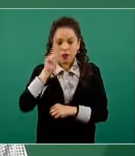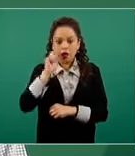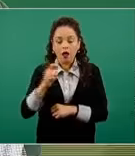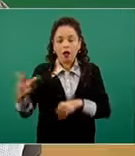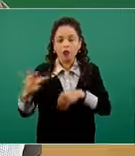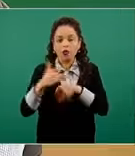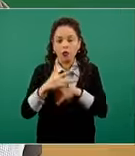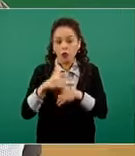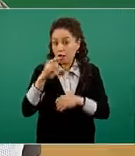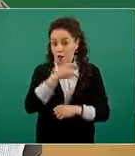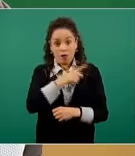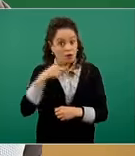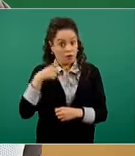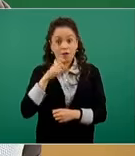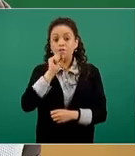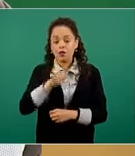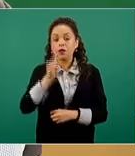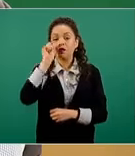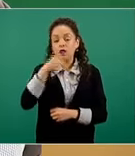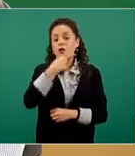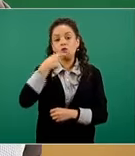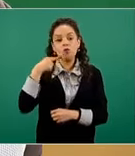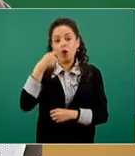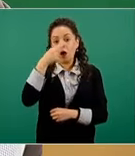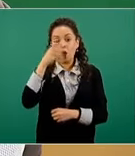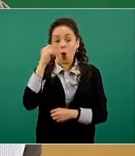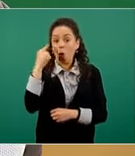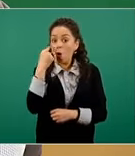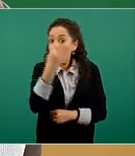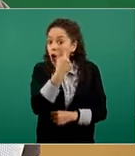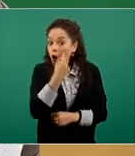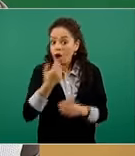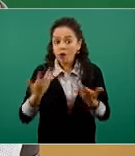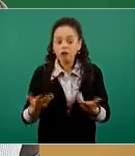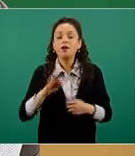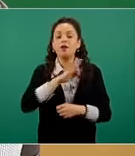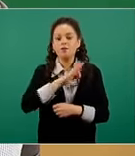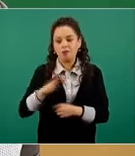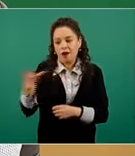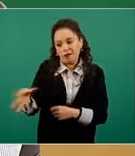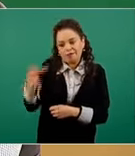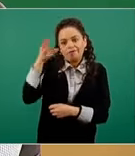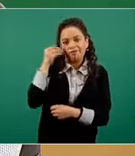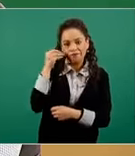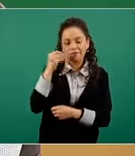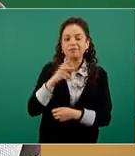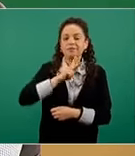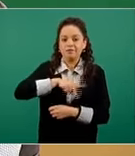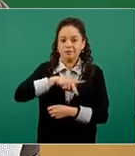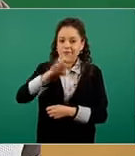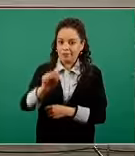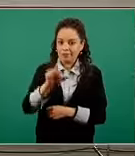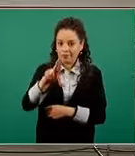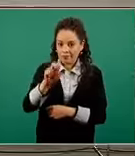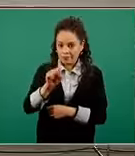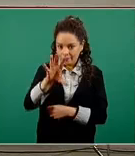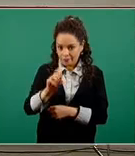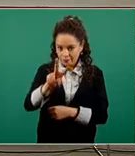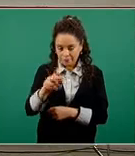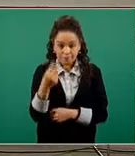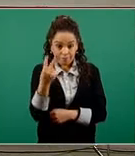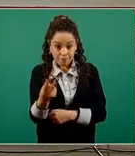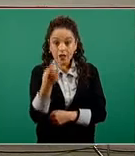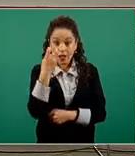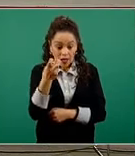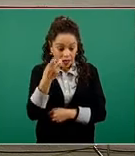no lo debemos de hacer tampoco, la boca, la nariz o los ojos, nos estemos inoculando el virus SARS-CoV-2. Si nosotros